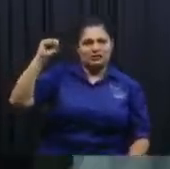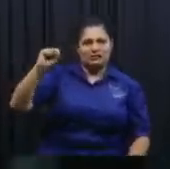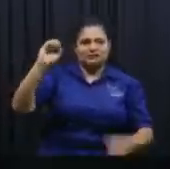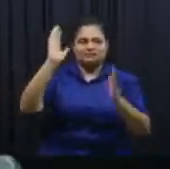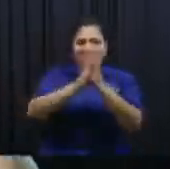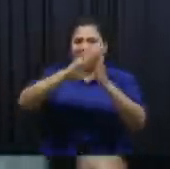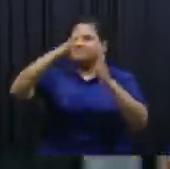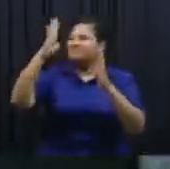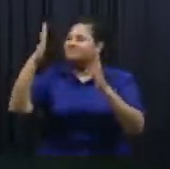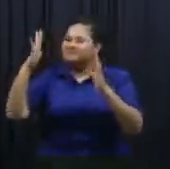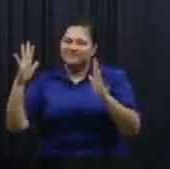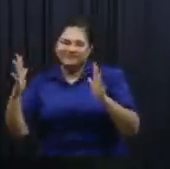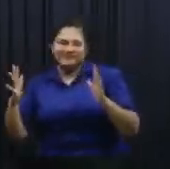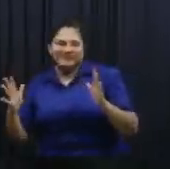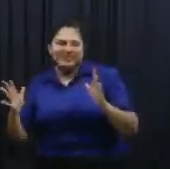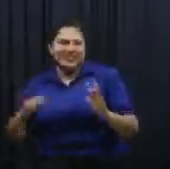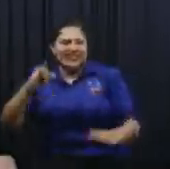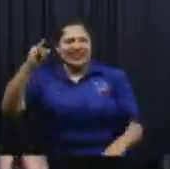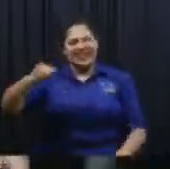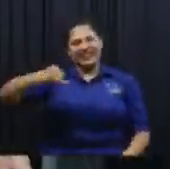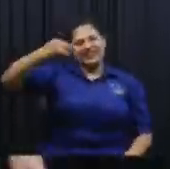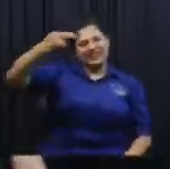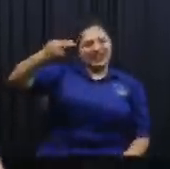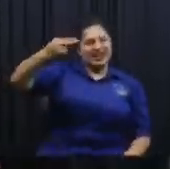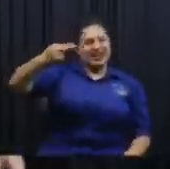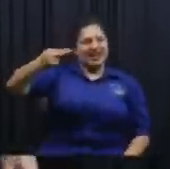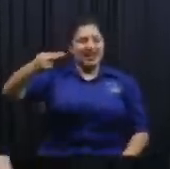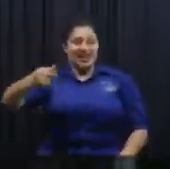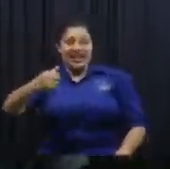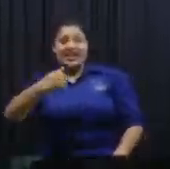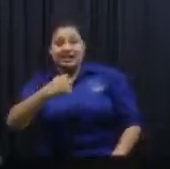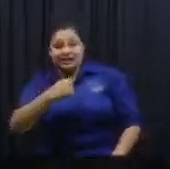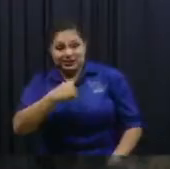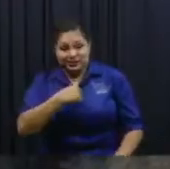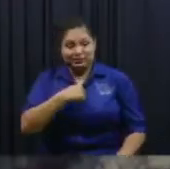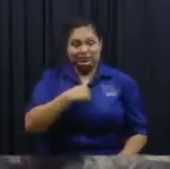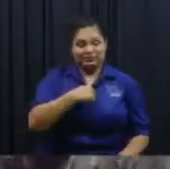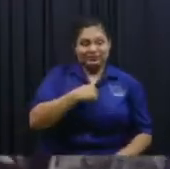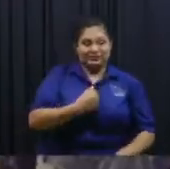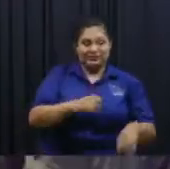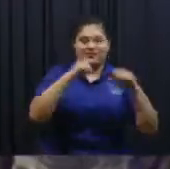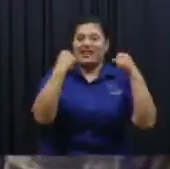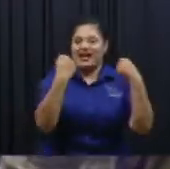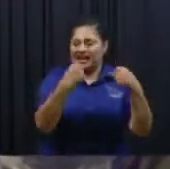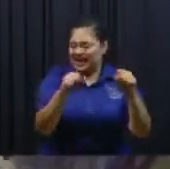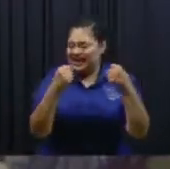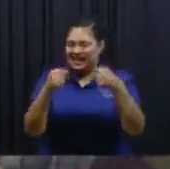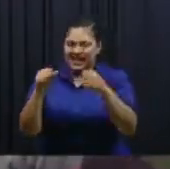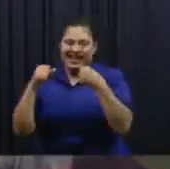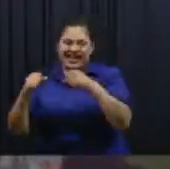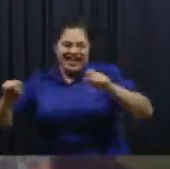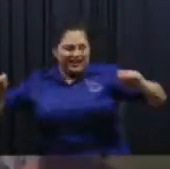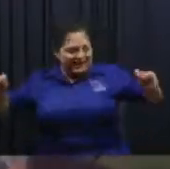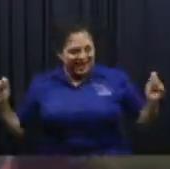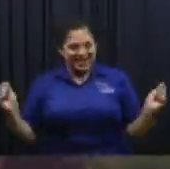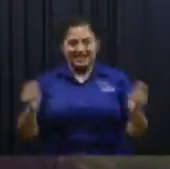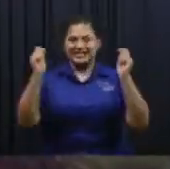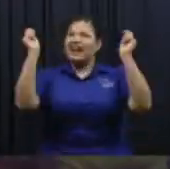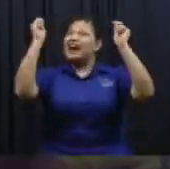sonaré un pandero una vez más y Yo haré